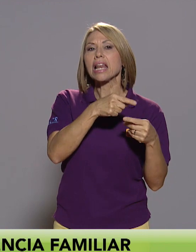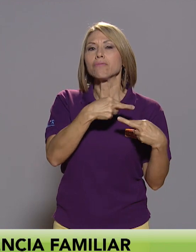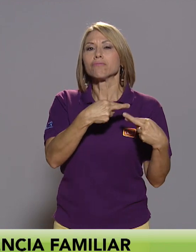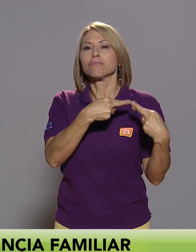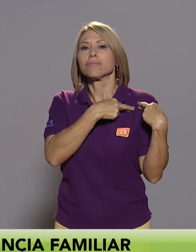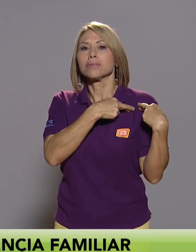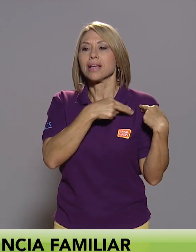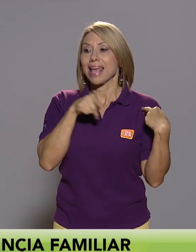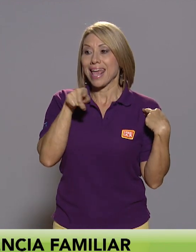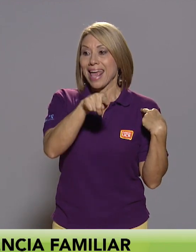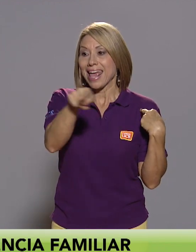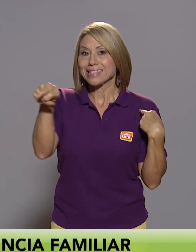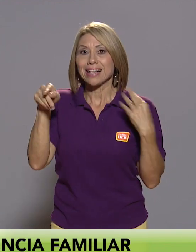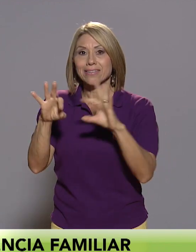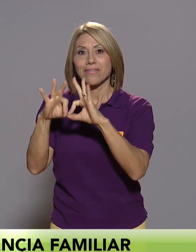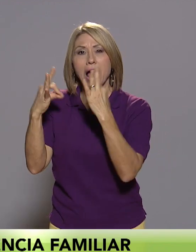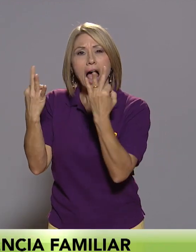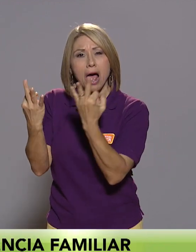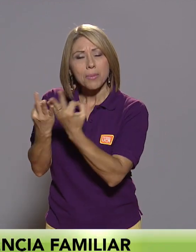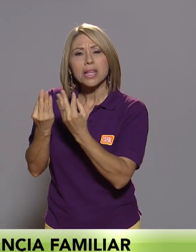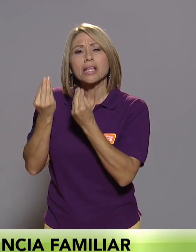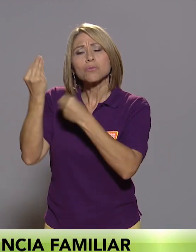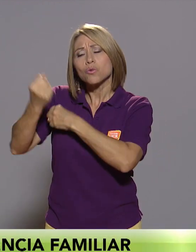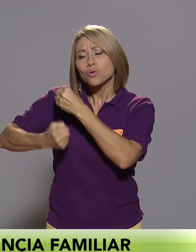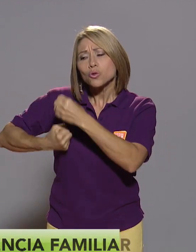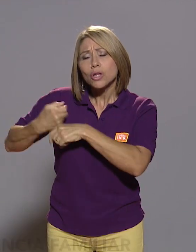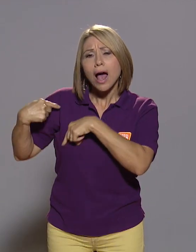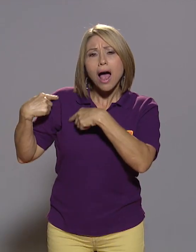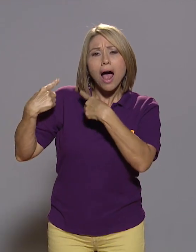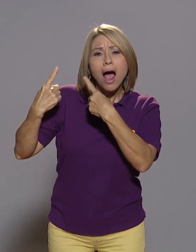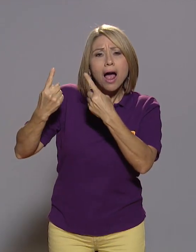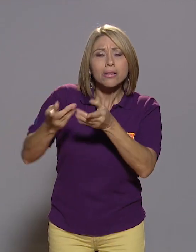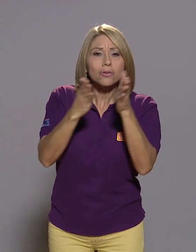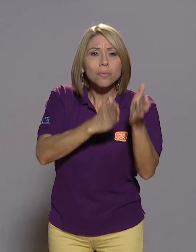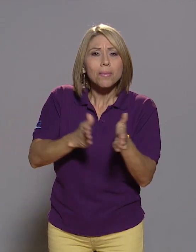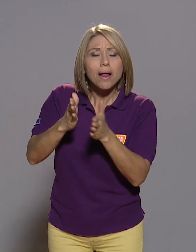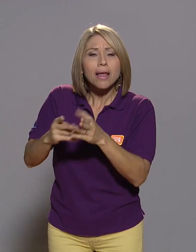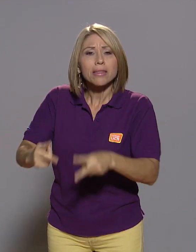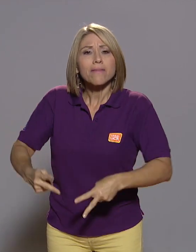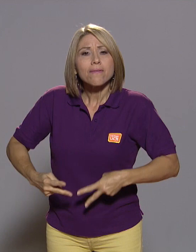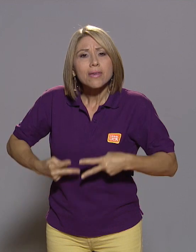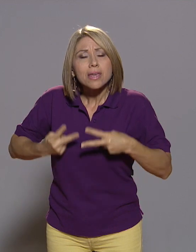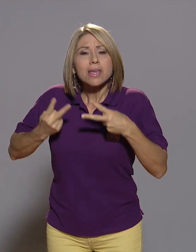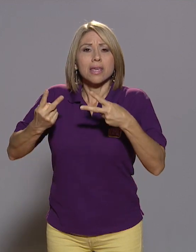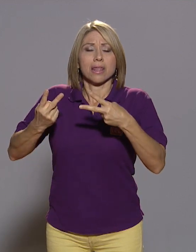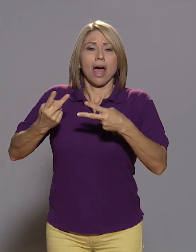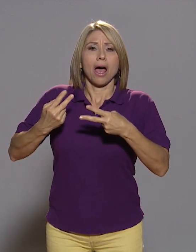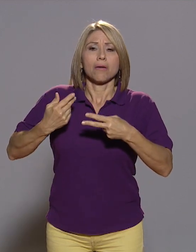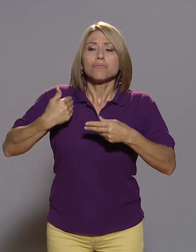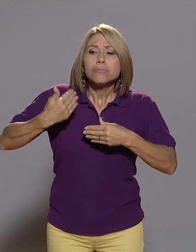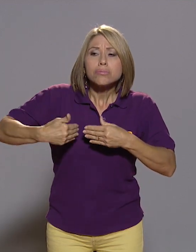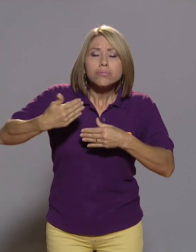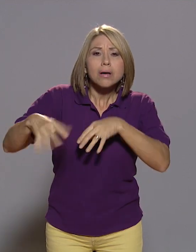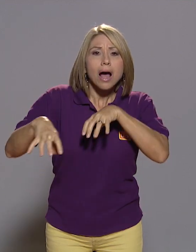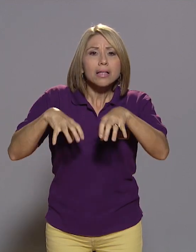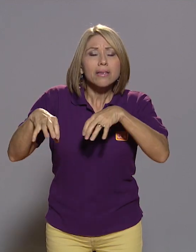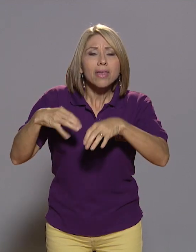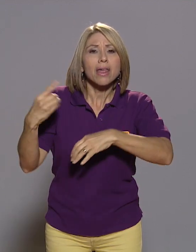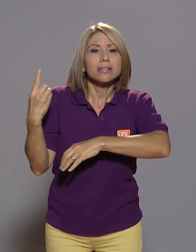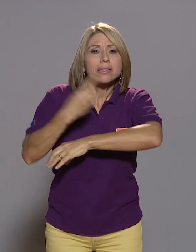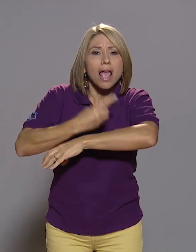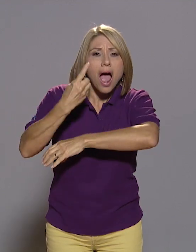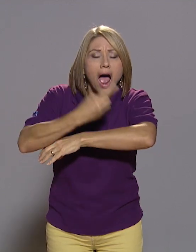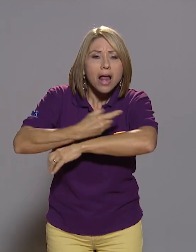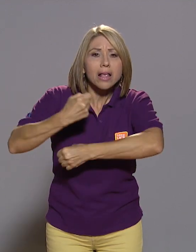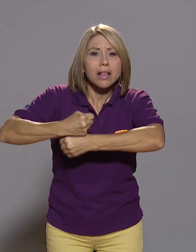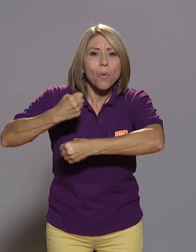tenido que establecer su plan de vida y su jornada diaria, incluso su jornada laboral alrededor de la persona, ¿verdad?, que es su